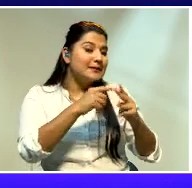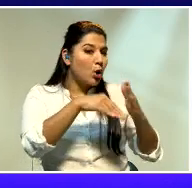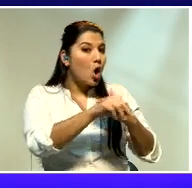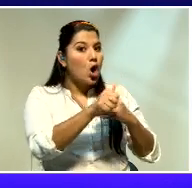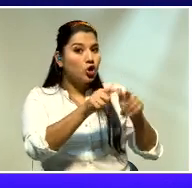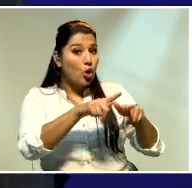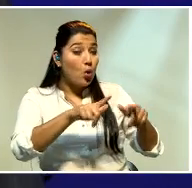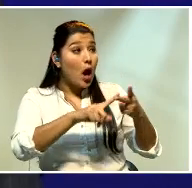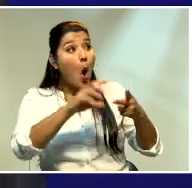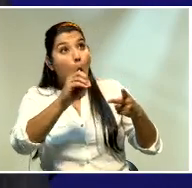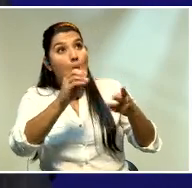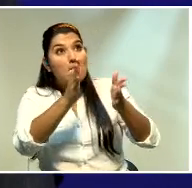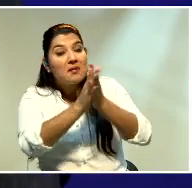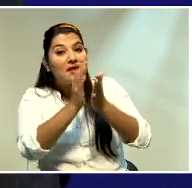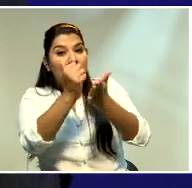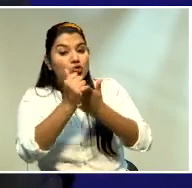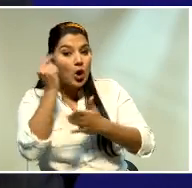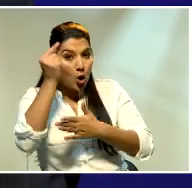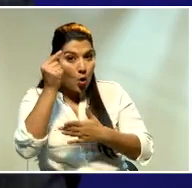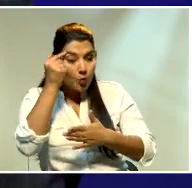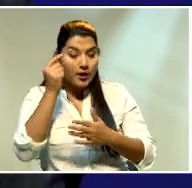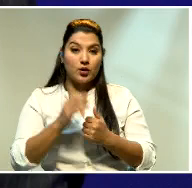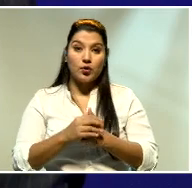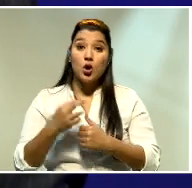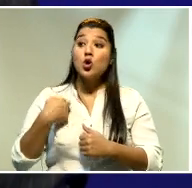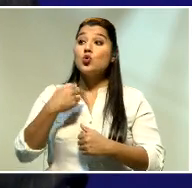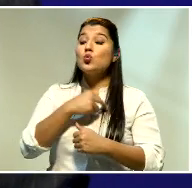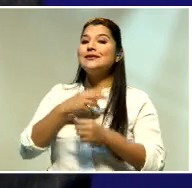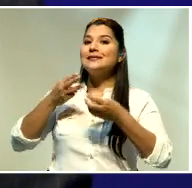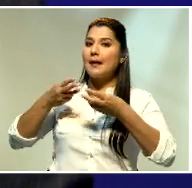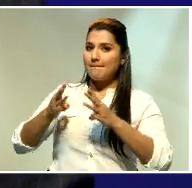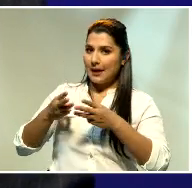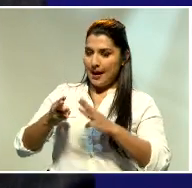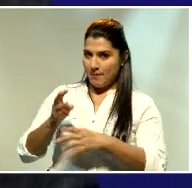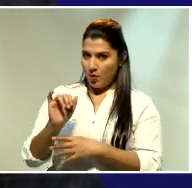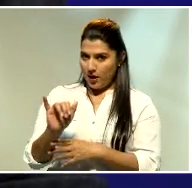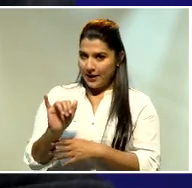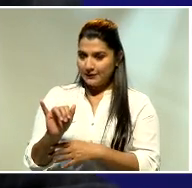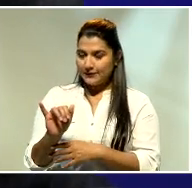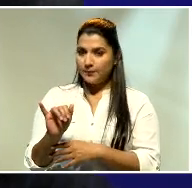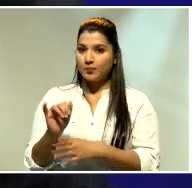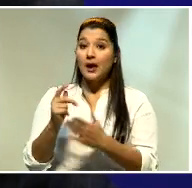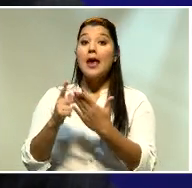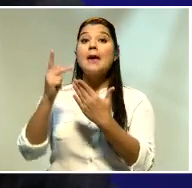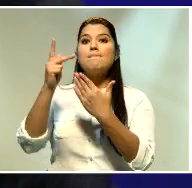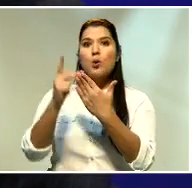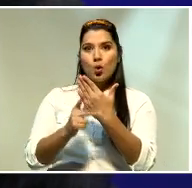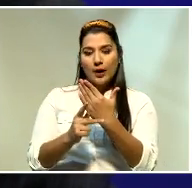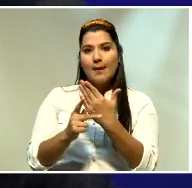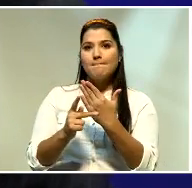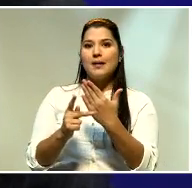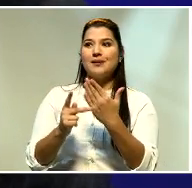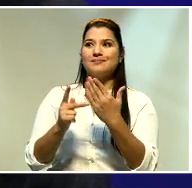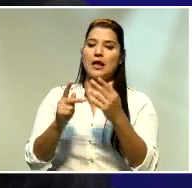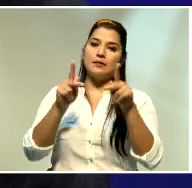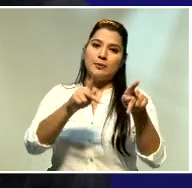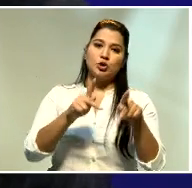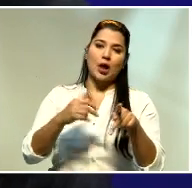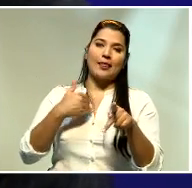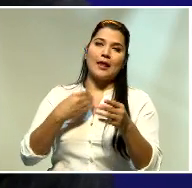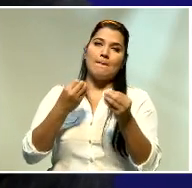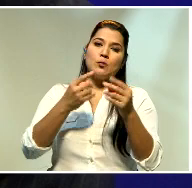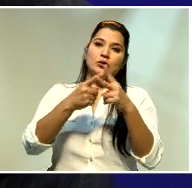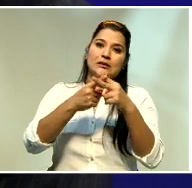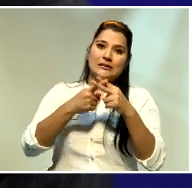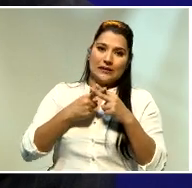que pensar afuera de la caja. Parte de los mecanismos que hemos buscado es uno es el de los programas de sobreendeudamiento que lanzamos y que